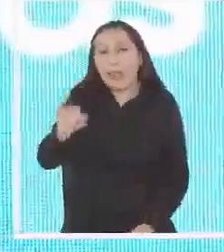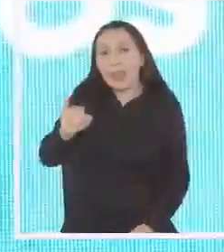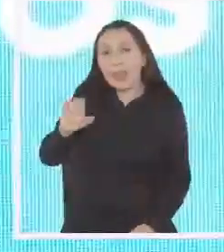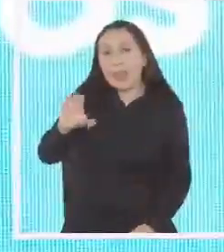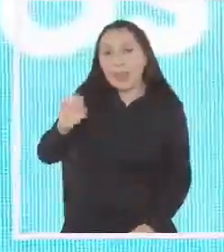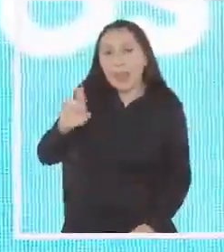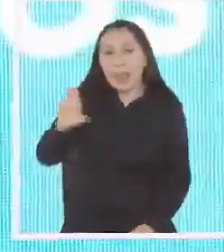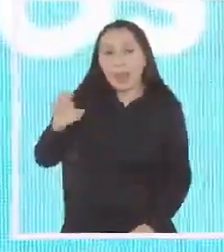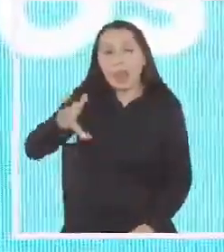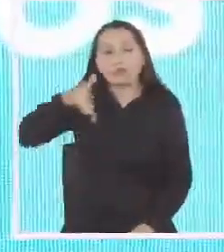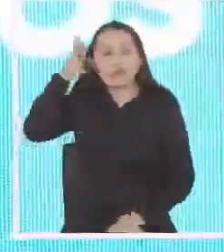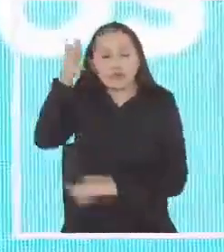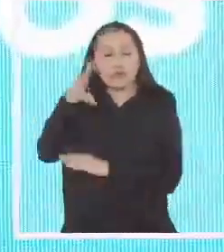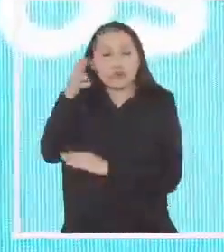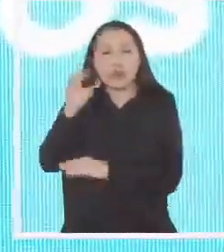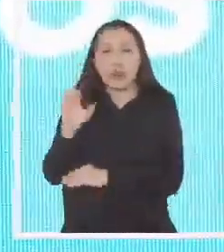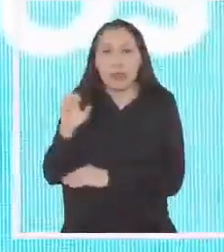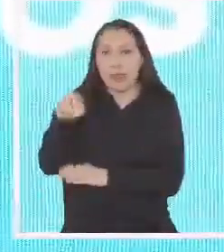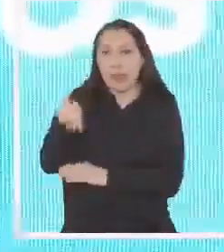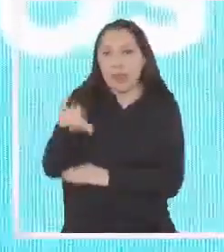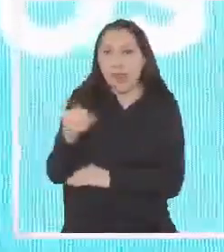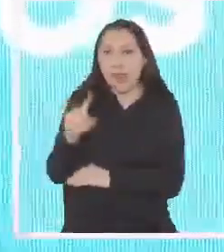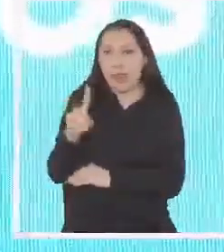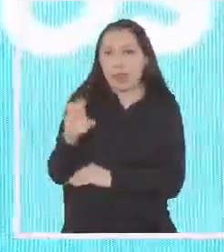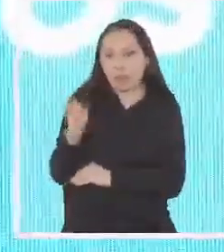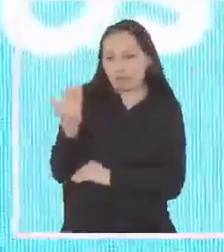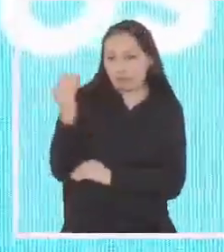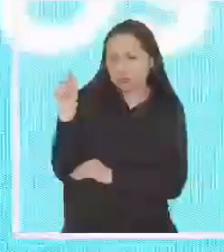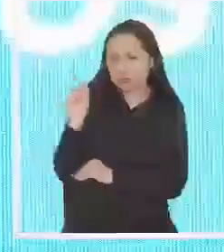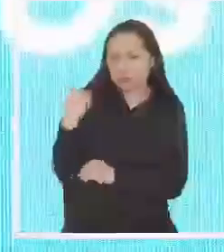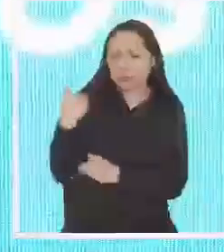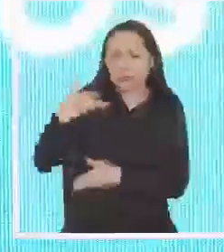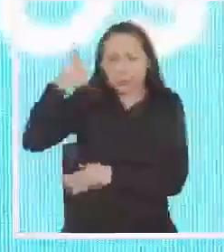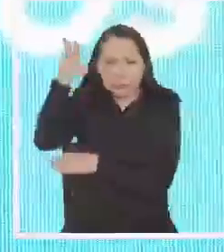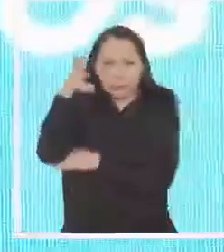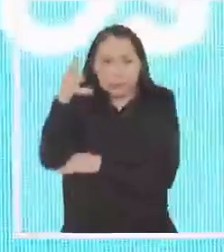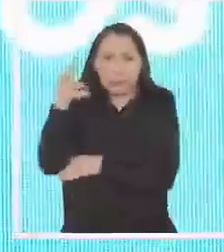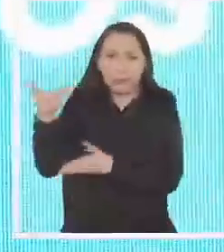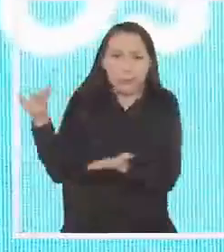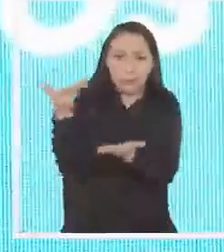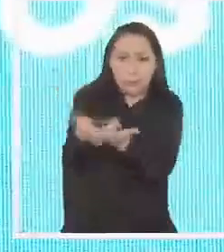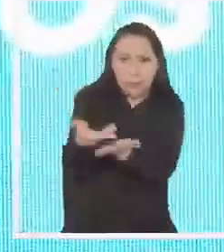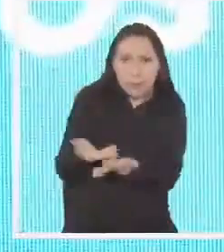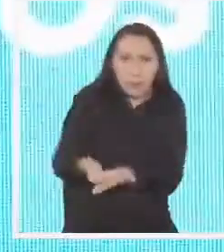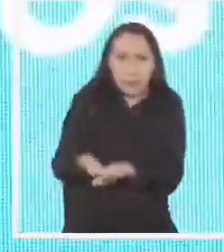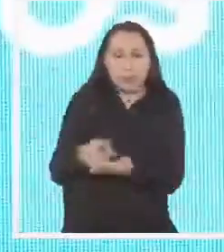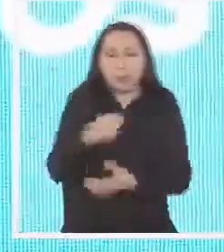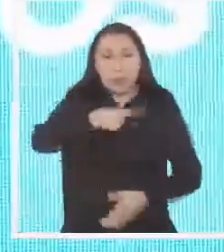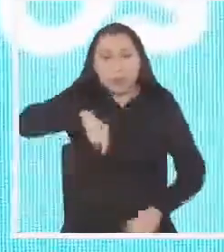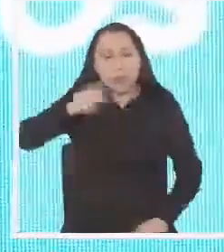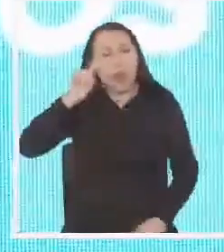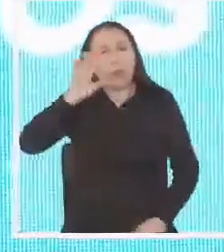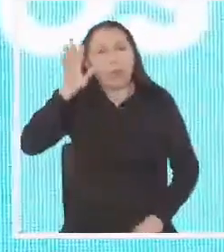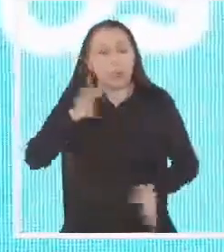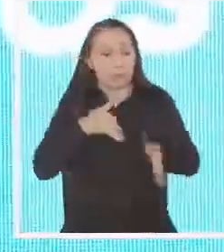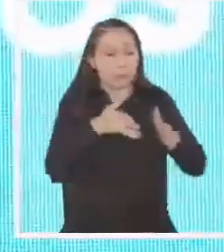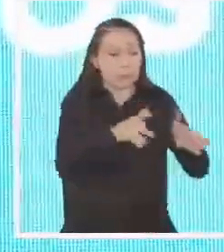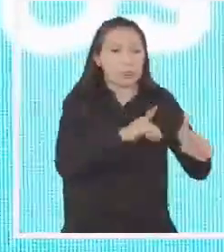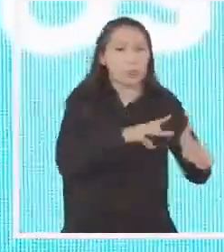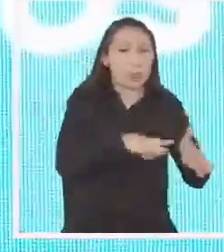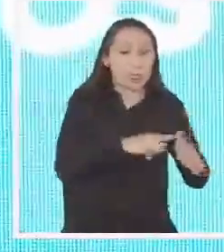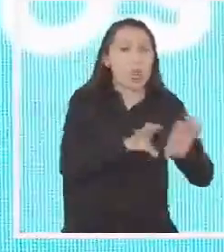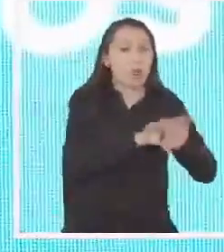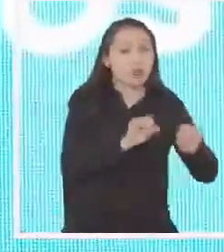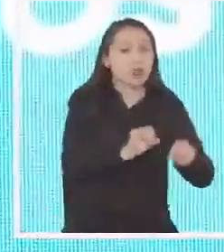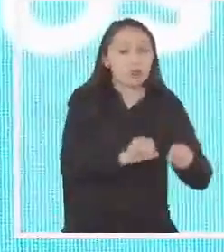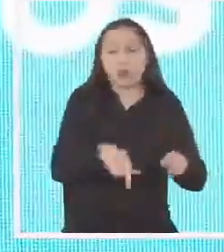su discurso de ENADE recién pasado, en donde nos proponía imaginarnos dos Chiles, un Chile con acuerdo y un